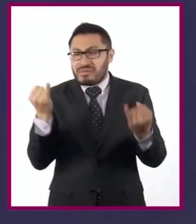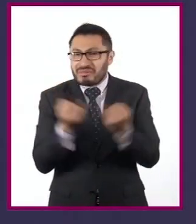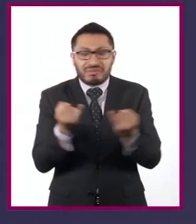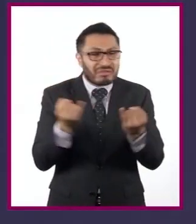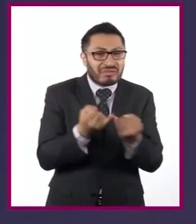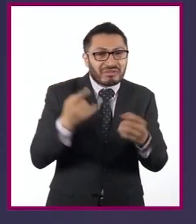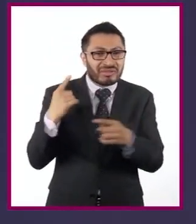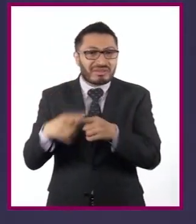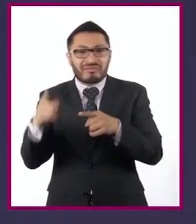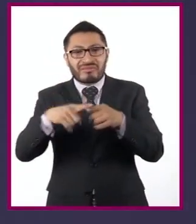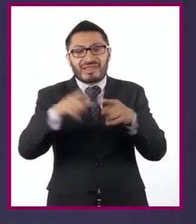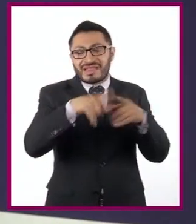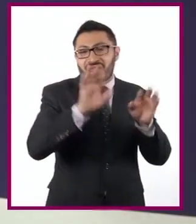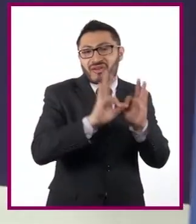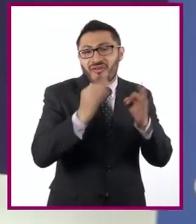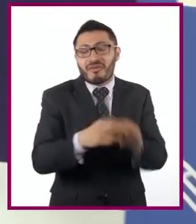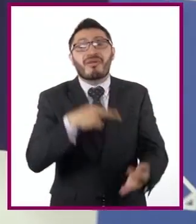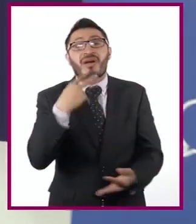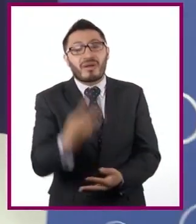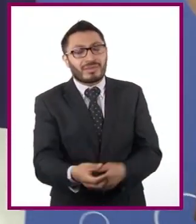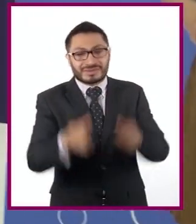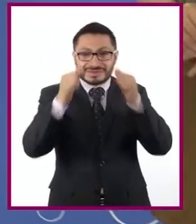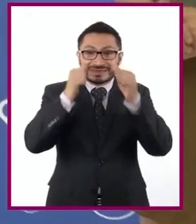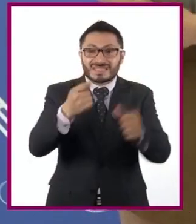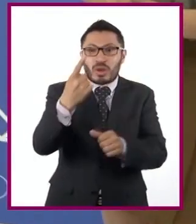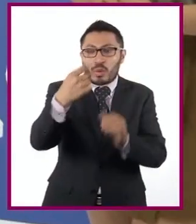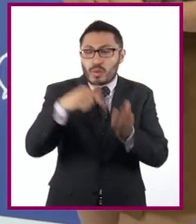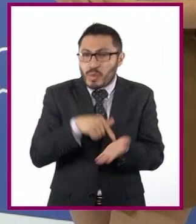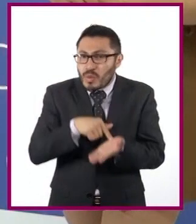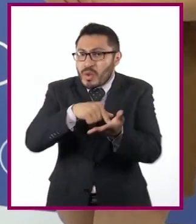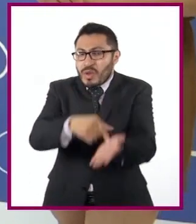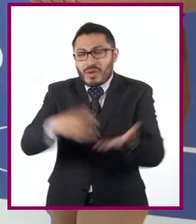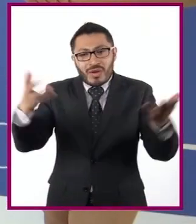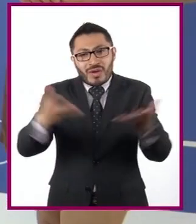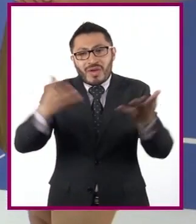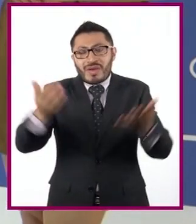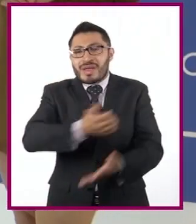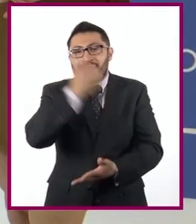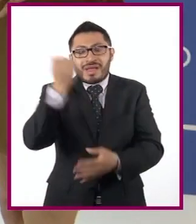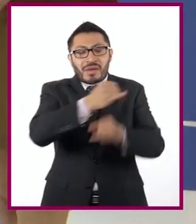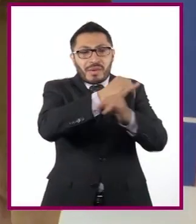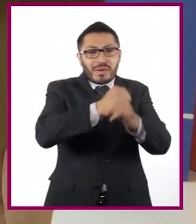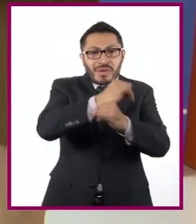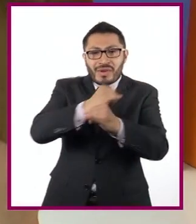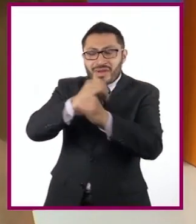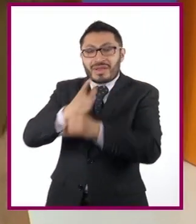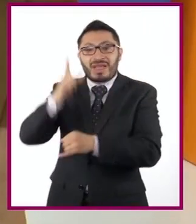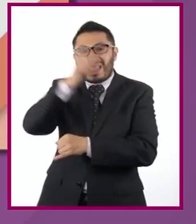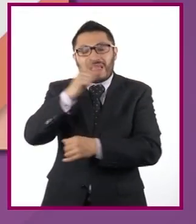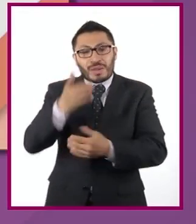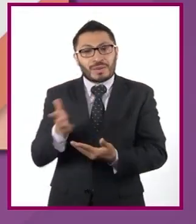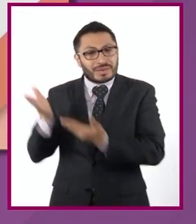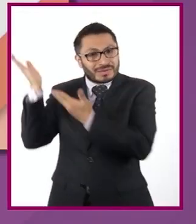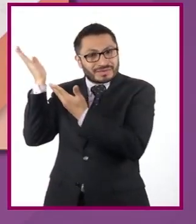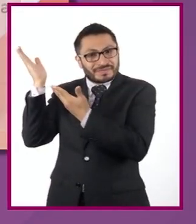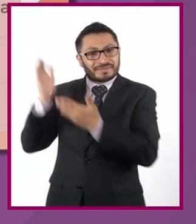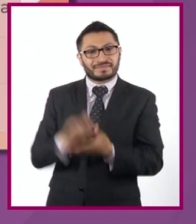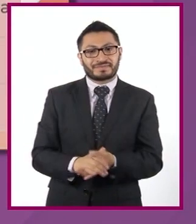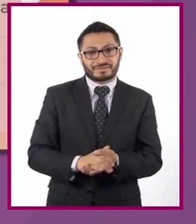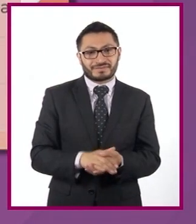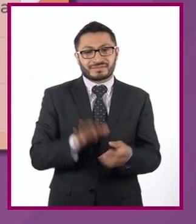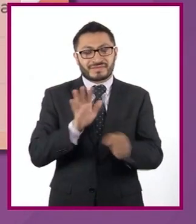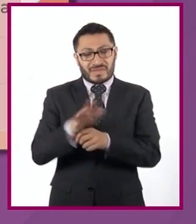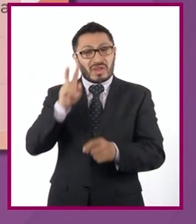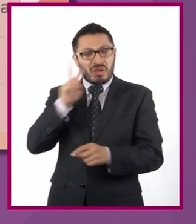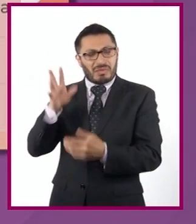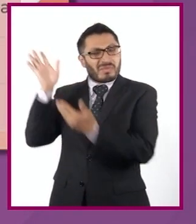diferentes pronunciaciones. Observemos una propuesta hecha por estudiosos de la lengua en el siguiente recuadro. Lo que vemos